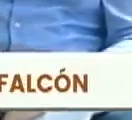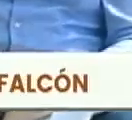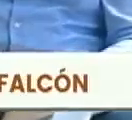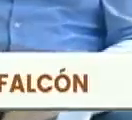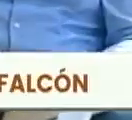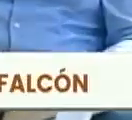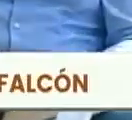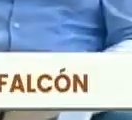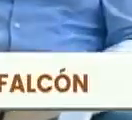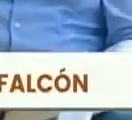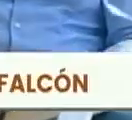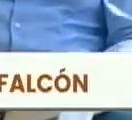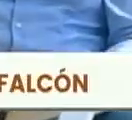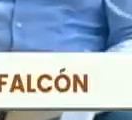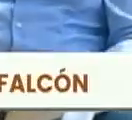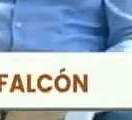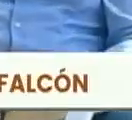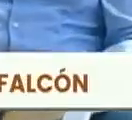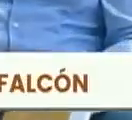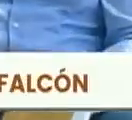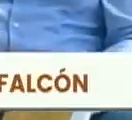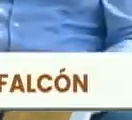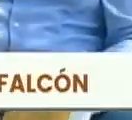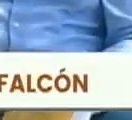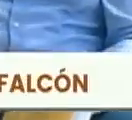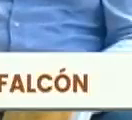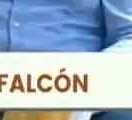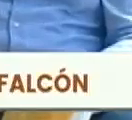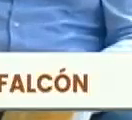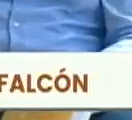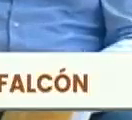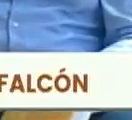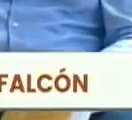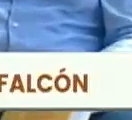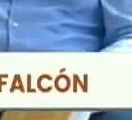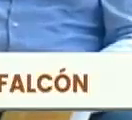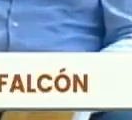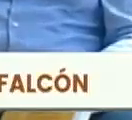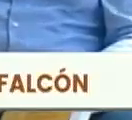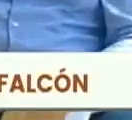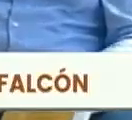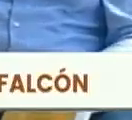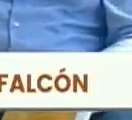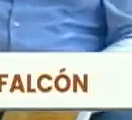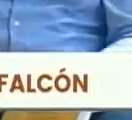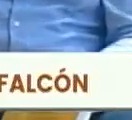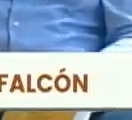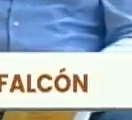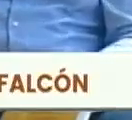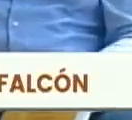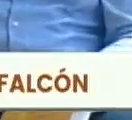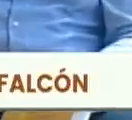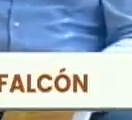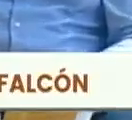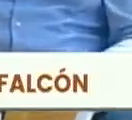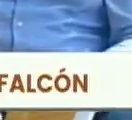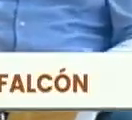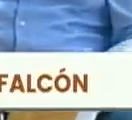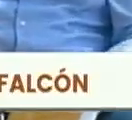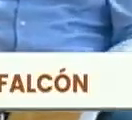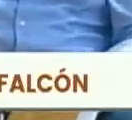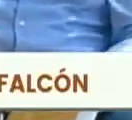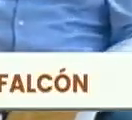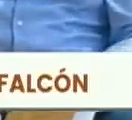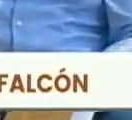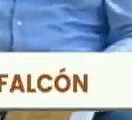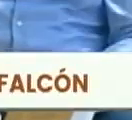gran generación de hombres y de mujeres, va a traer también una bandera, va a traer también una causa, que es la que nos tiene a